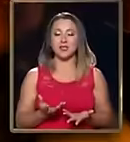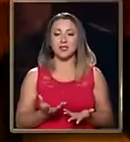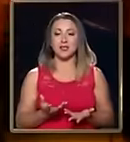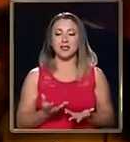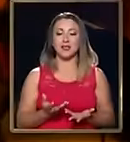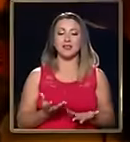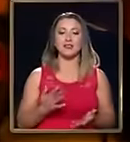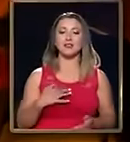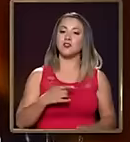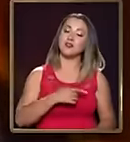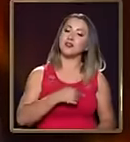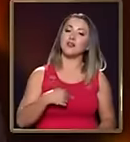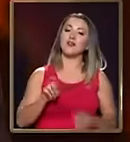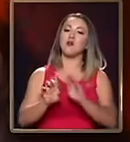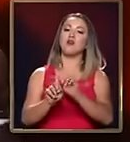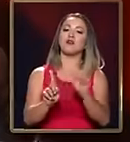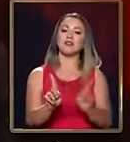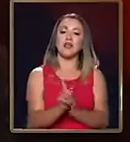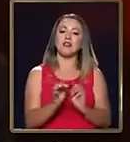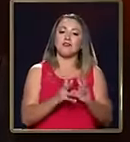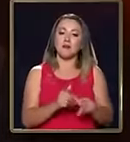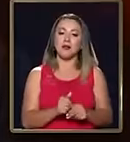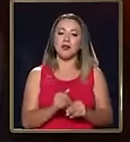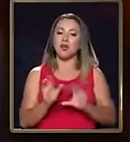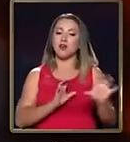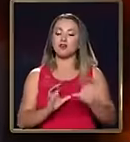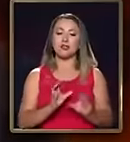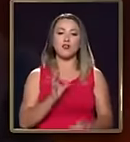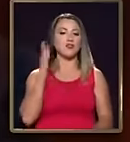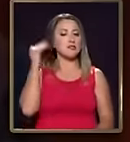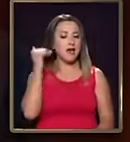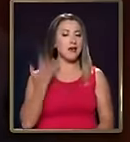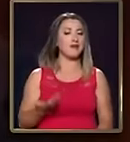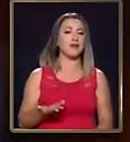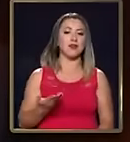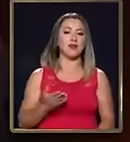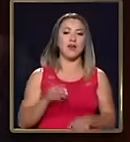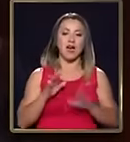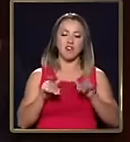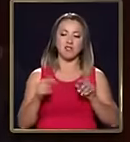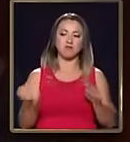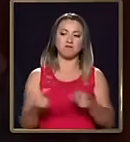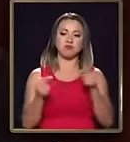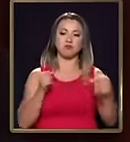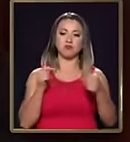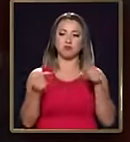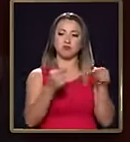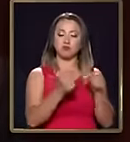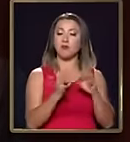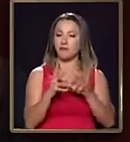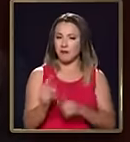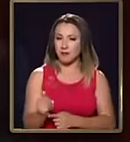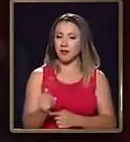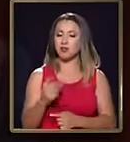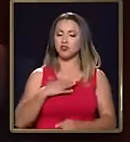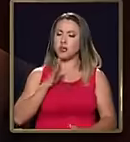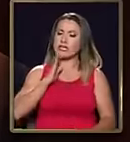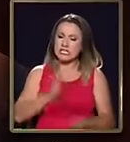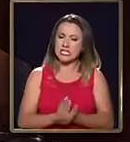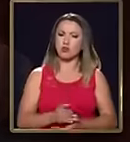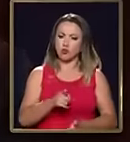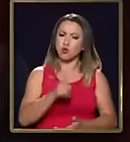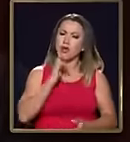yo le llamaría la bambalina de la familia, esas cosas que no se saben. No hemos tenido algunos encontrones. Familia por lo mismo, porque yo soy exigente,